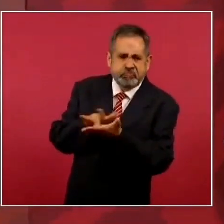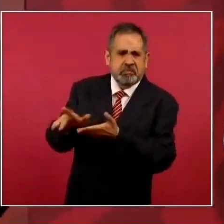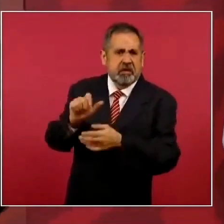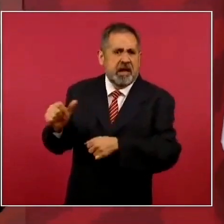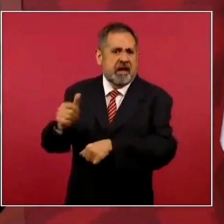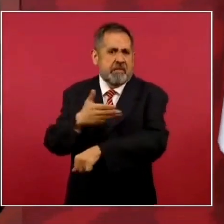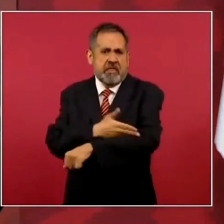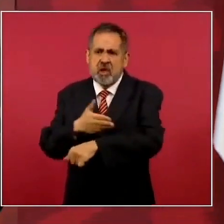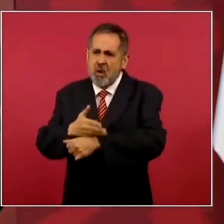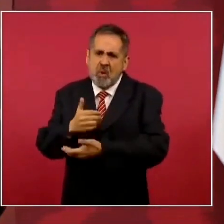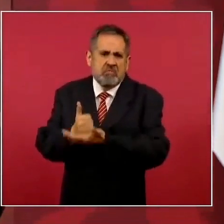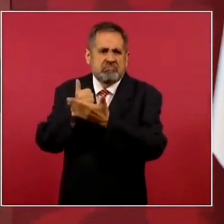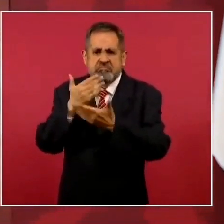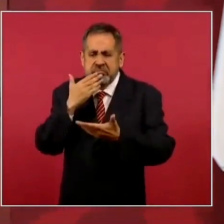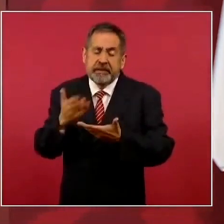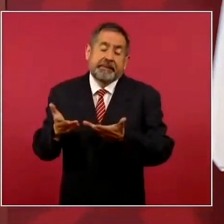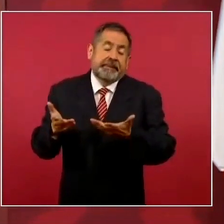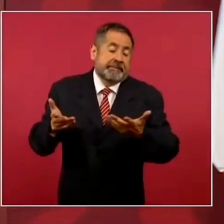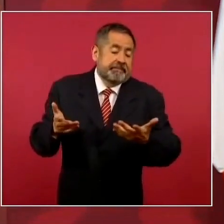enfrentar